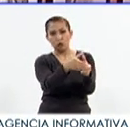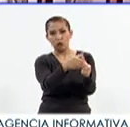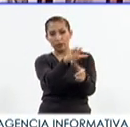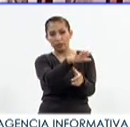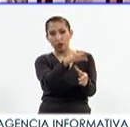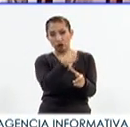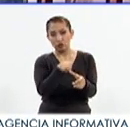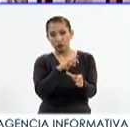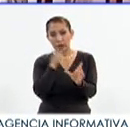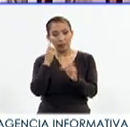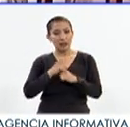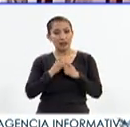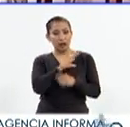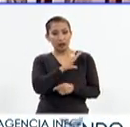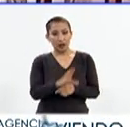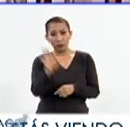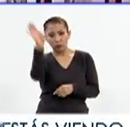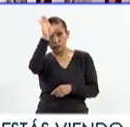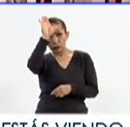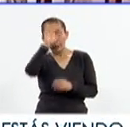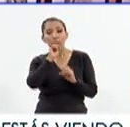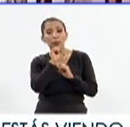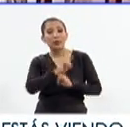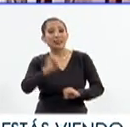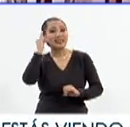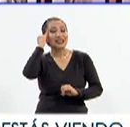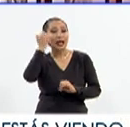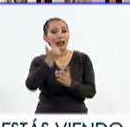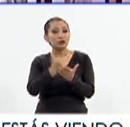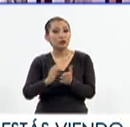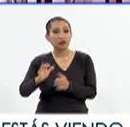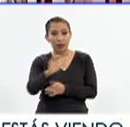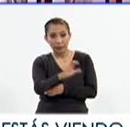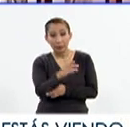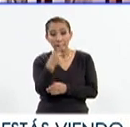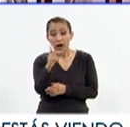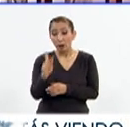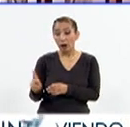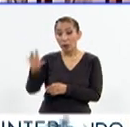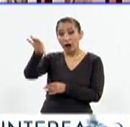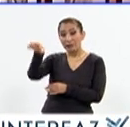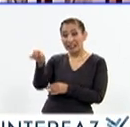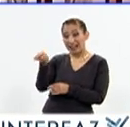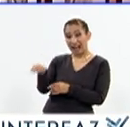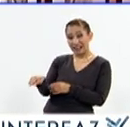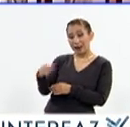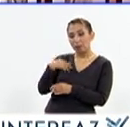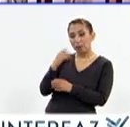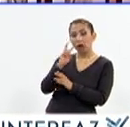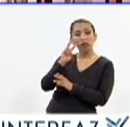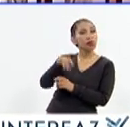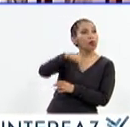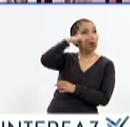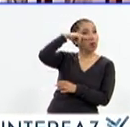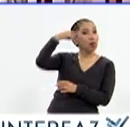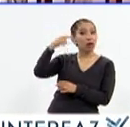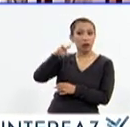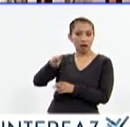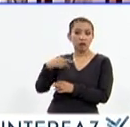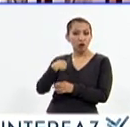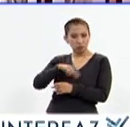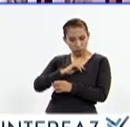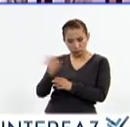comunidades. Nosotros somos la Dirección General de Culturas Populares, Indígenas y Urbanas, pero los pueblos afro siempre han sido los menos visibles.